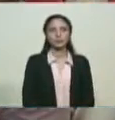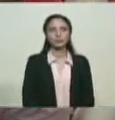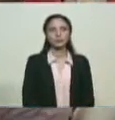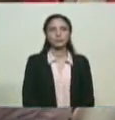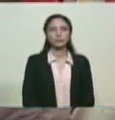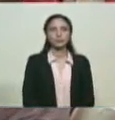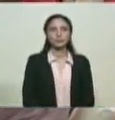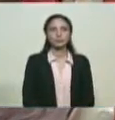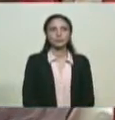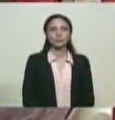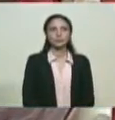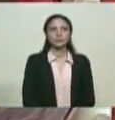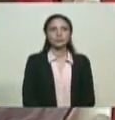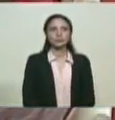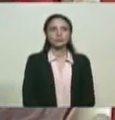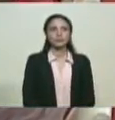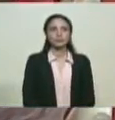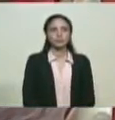grandiosa